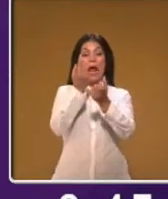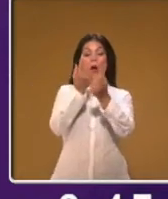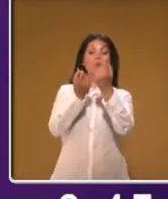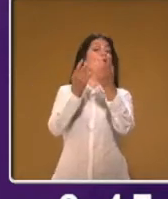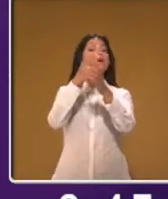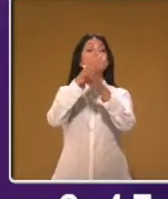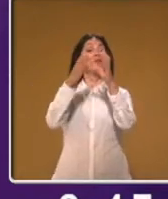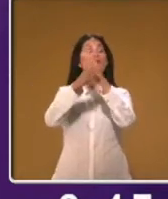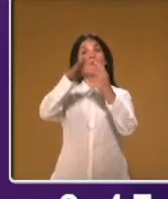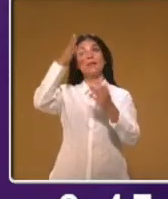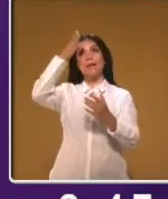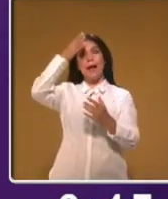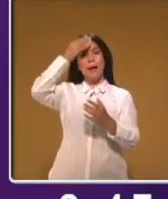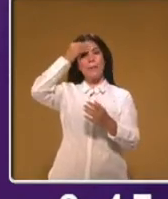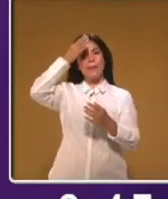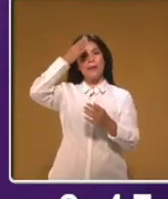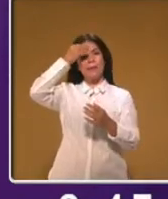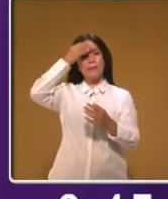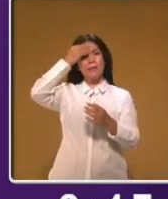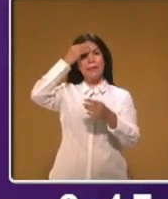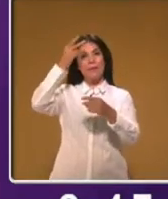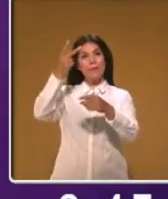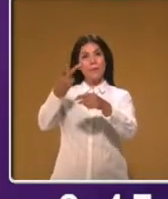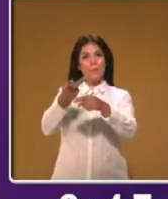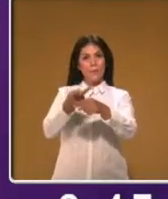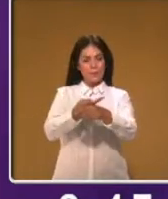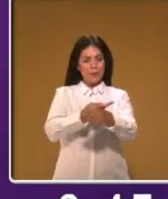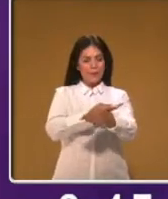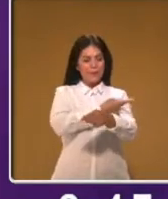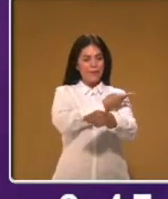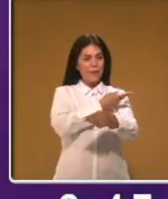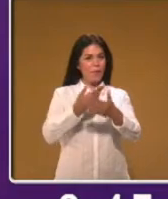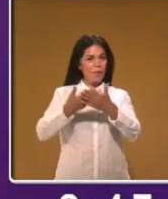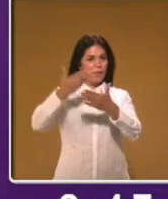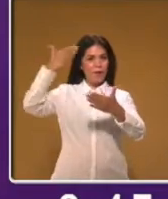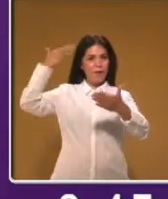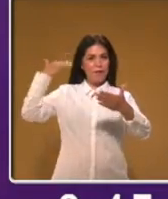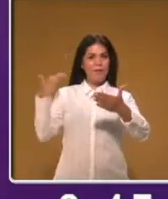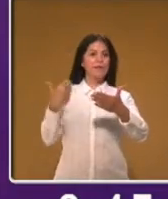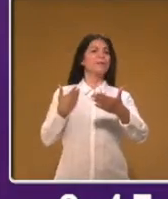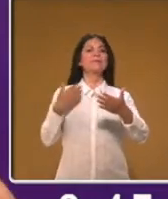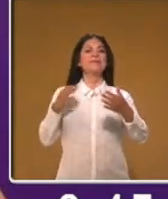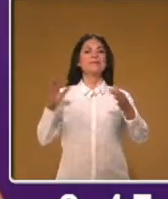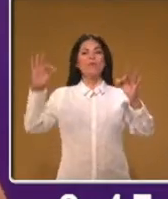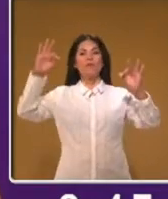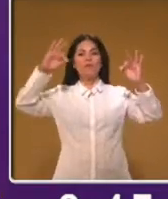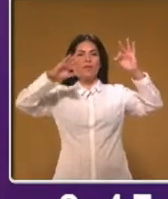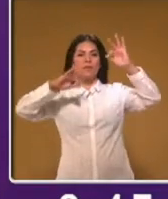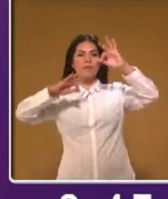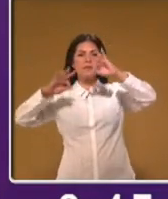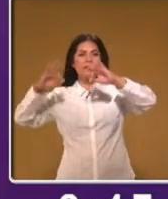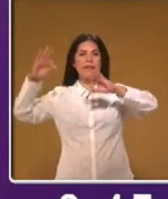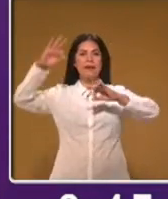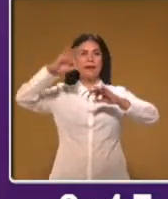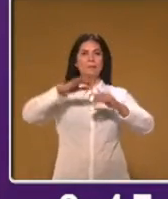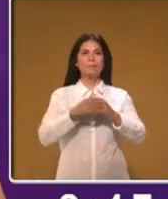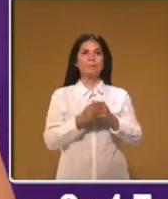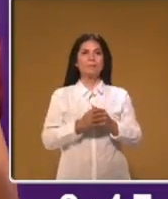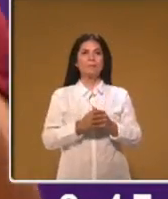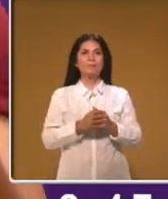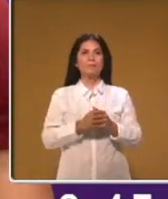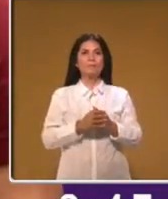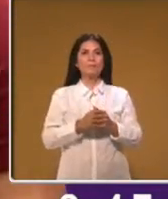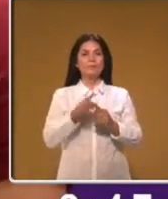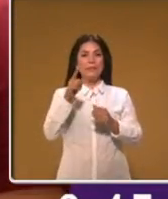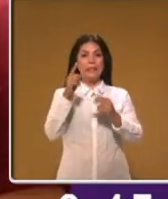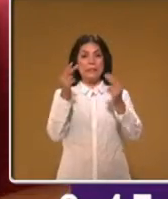han ustedes podido ver en el Programa Nacional de Aprende en Casa de la asignatura de Física. Sin antes, tenemos que recordar que tenemos que seguir las